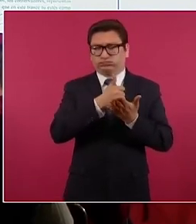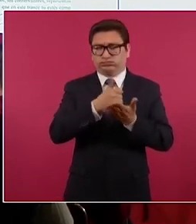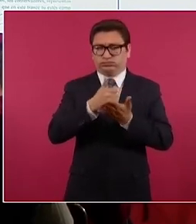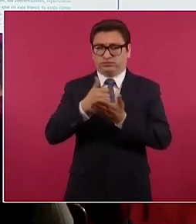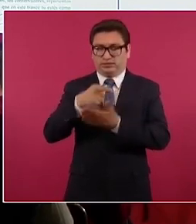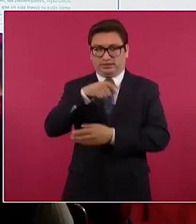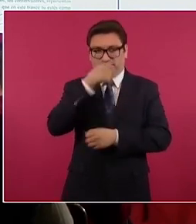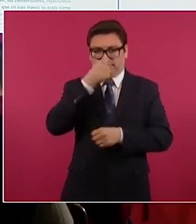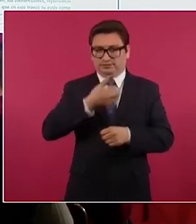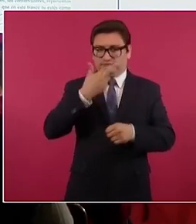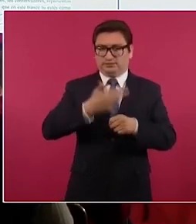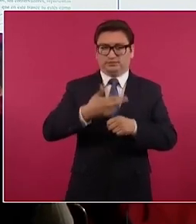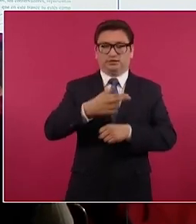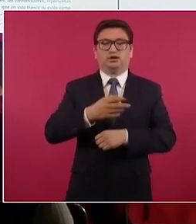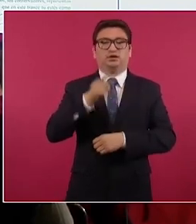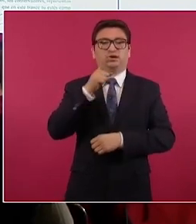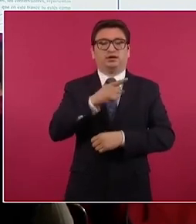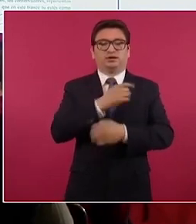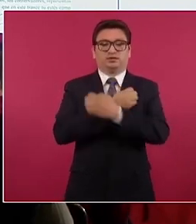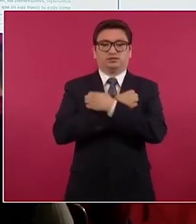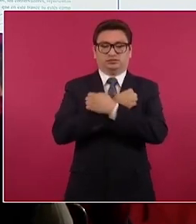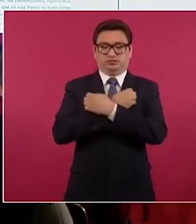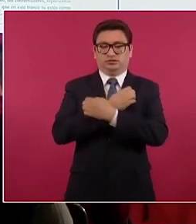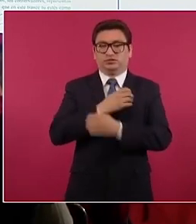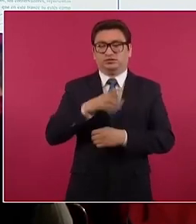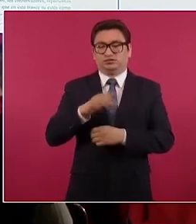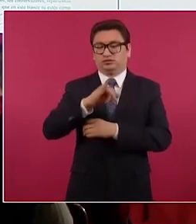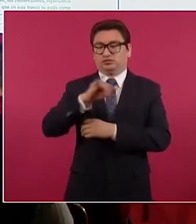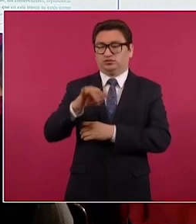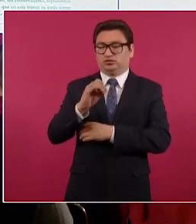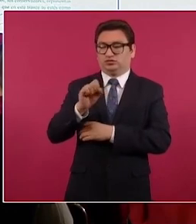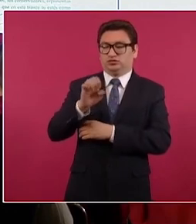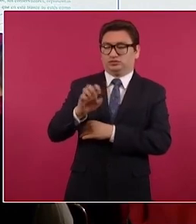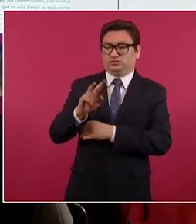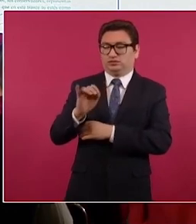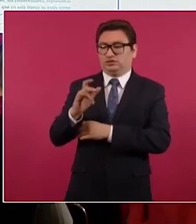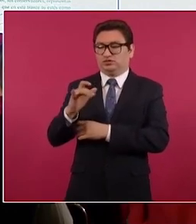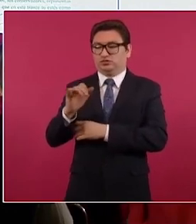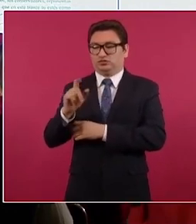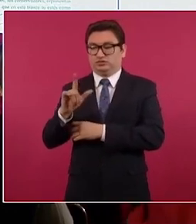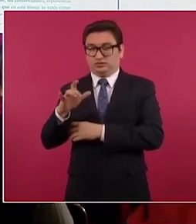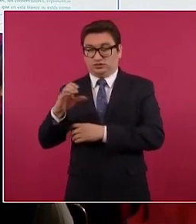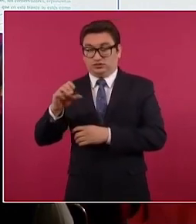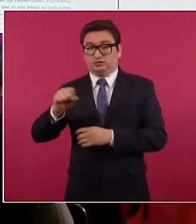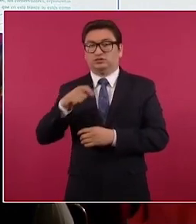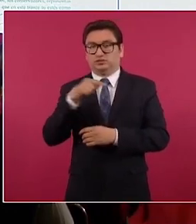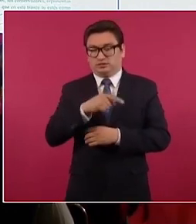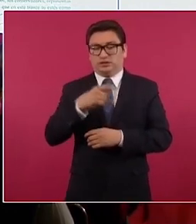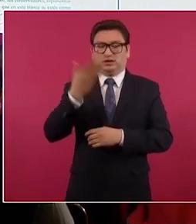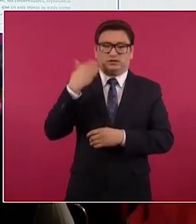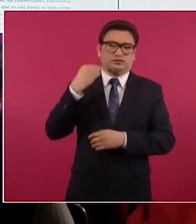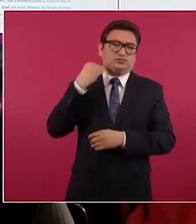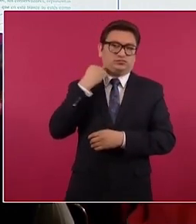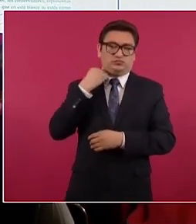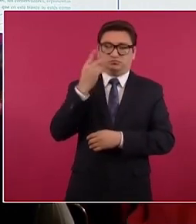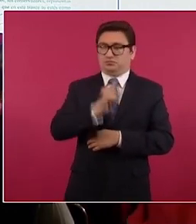el secretario de Educación Pública, José Vasconcelos, abogado como